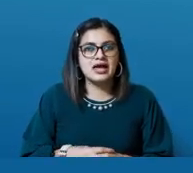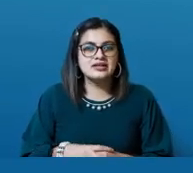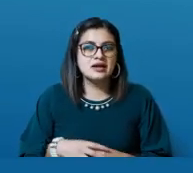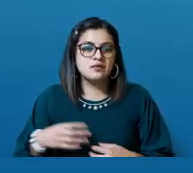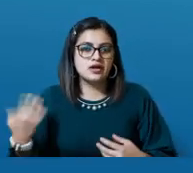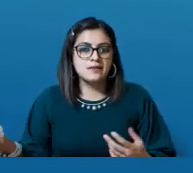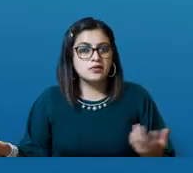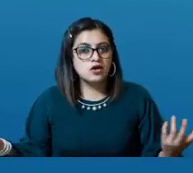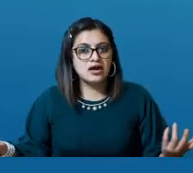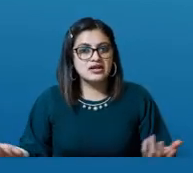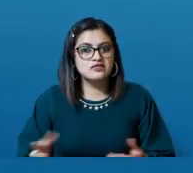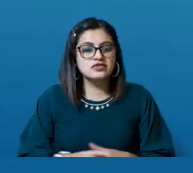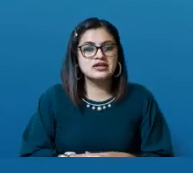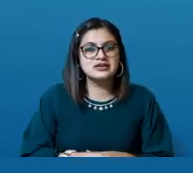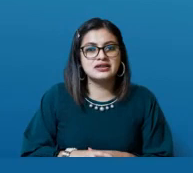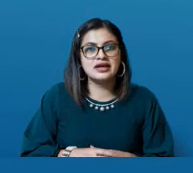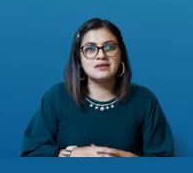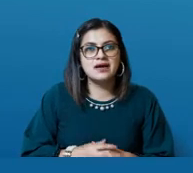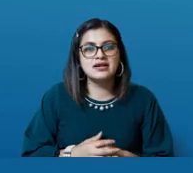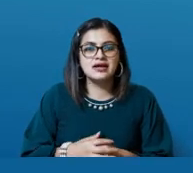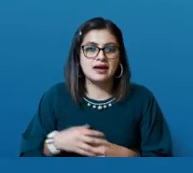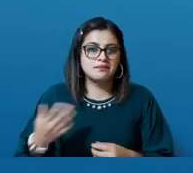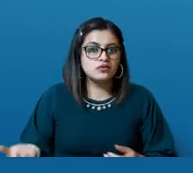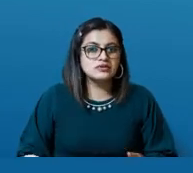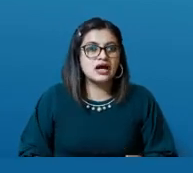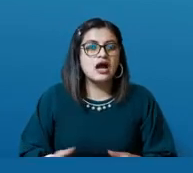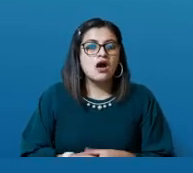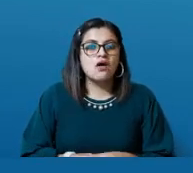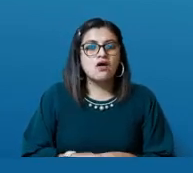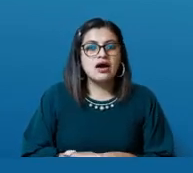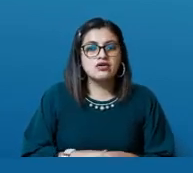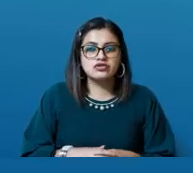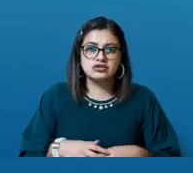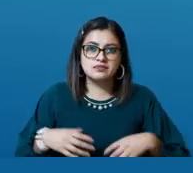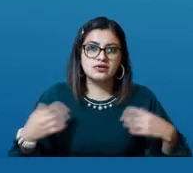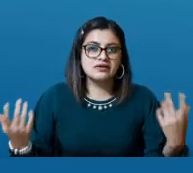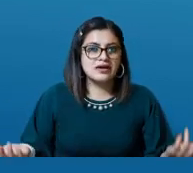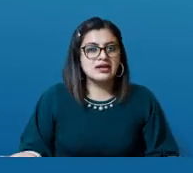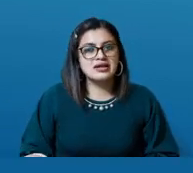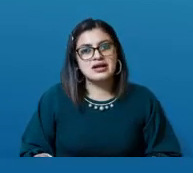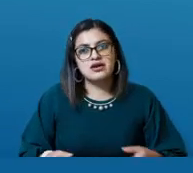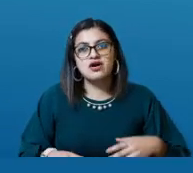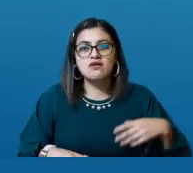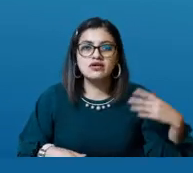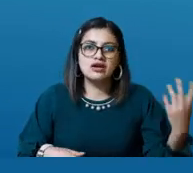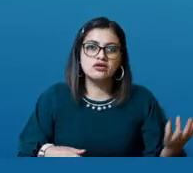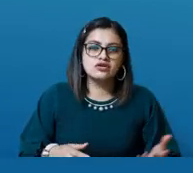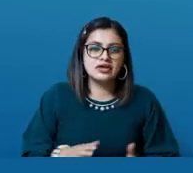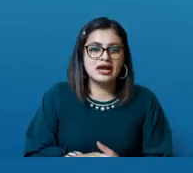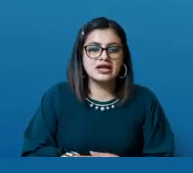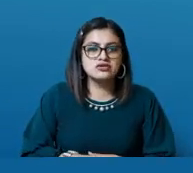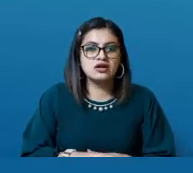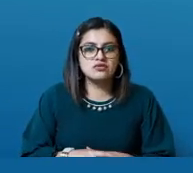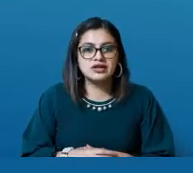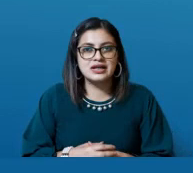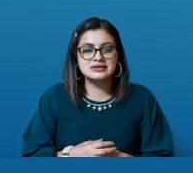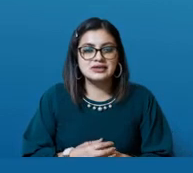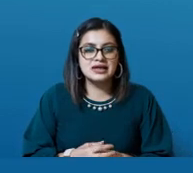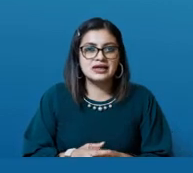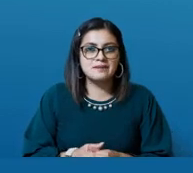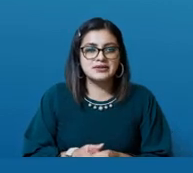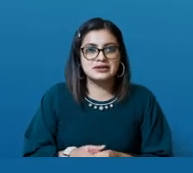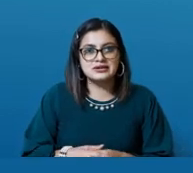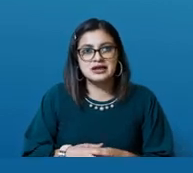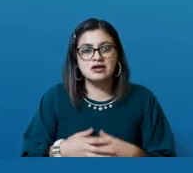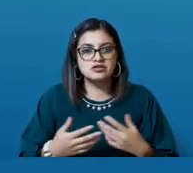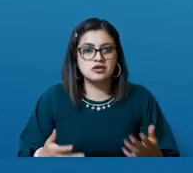por cada etnia. Por ejemplo, los garífunas tienen el baile de la punta, o hay otros tipos de baile del garrobo y algo otros que han hecho algunas de las